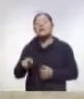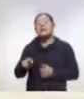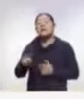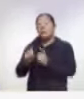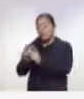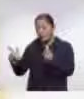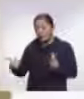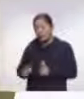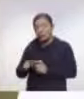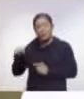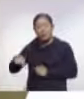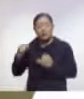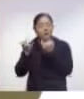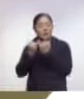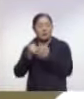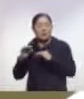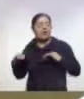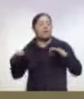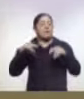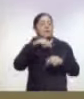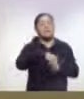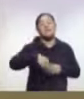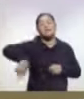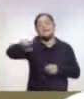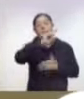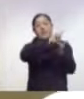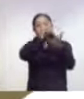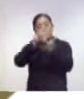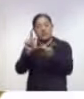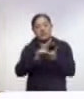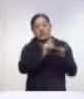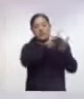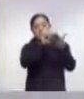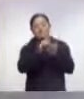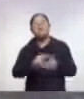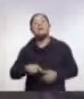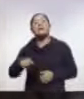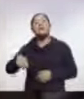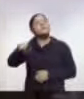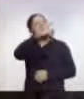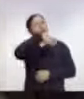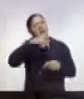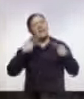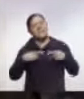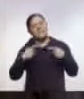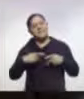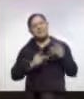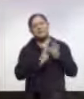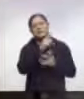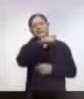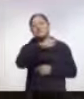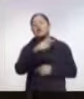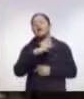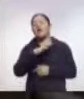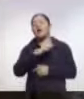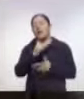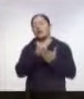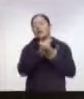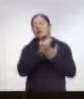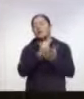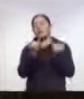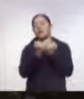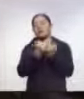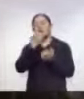limpieza. Además de estas acciones, los habitantes promueven otras mejoras a fin de convertirlo en un punto de reunión y